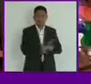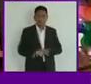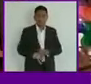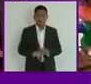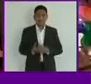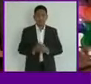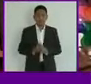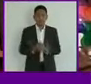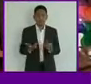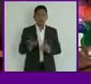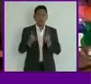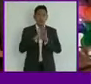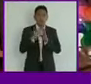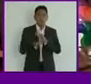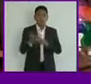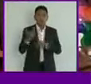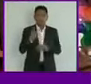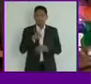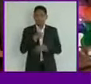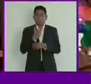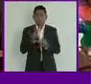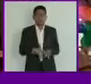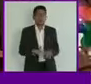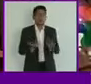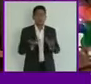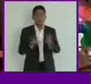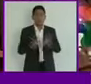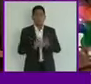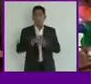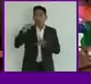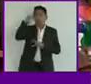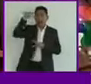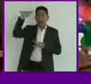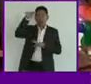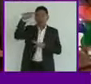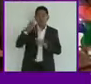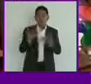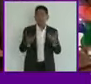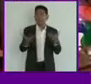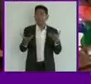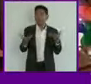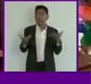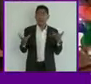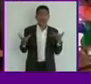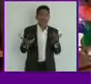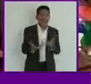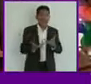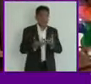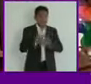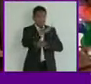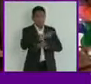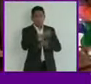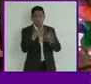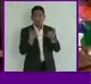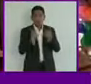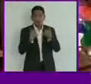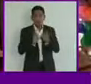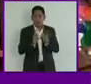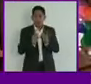el adolescente o la persona adolescente, es los adolescentes, ¿qué hago con mis papás? Y eso es un cambio de visión muy importante,